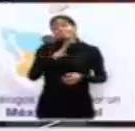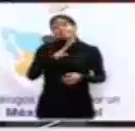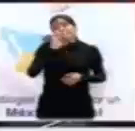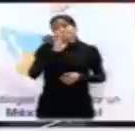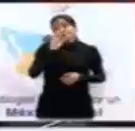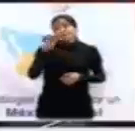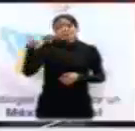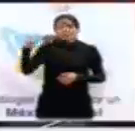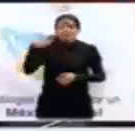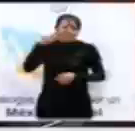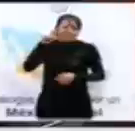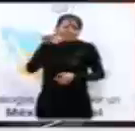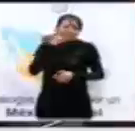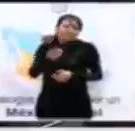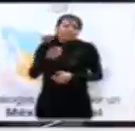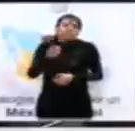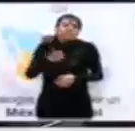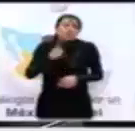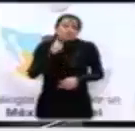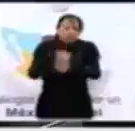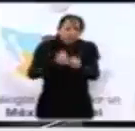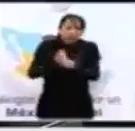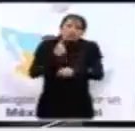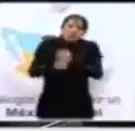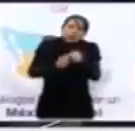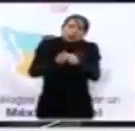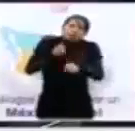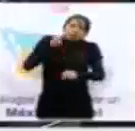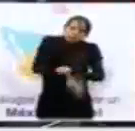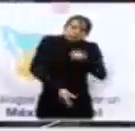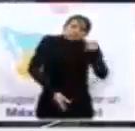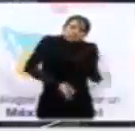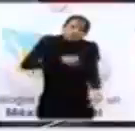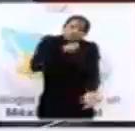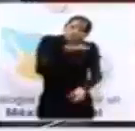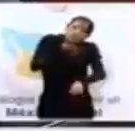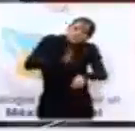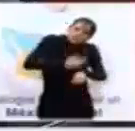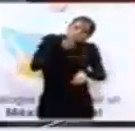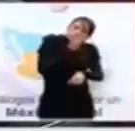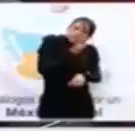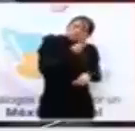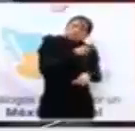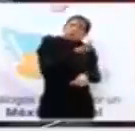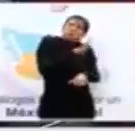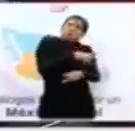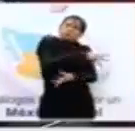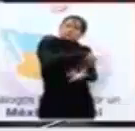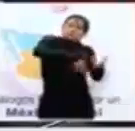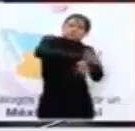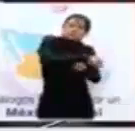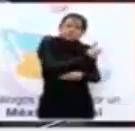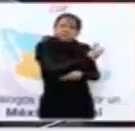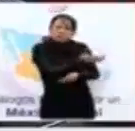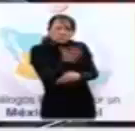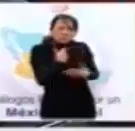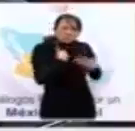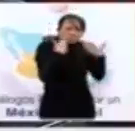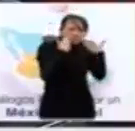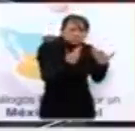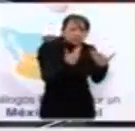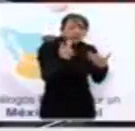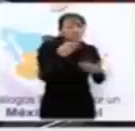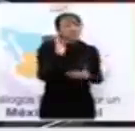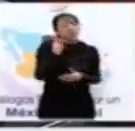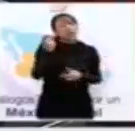dinero y eso no se traduce en resultados en el campo para nada. Entonces algo está pasando ahí, digo, ¿no? Quien piensa mal piensa en corrupción,